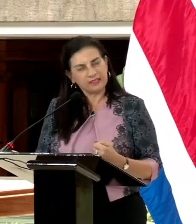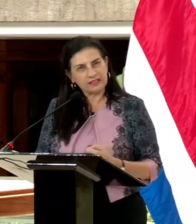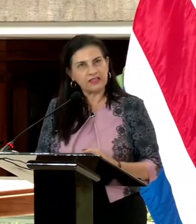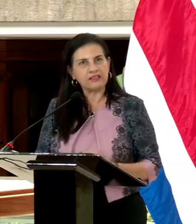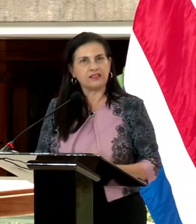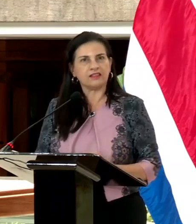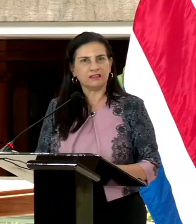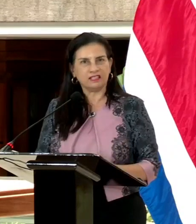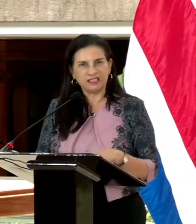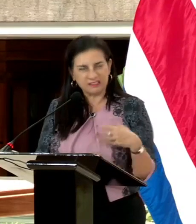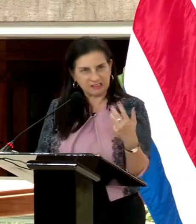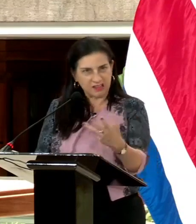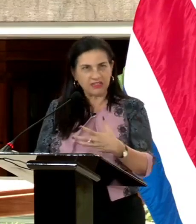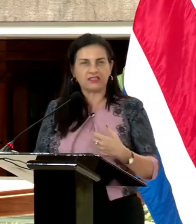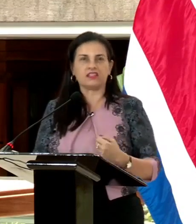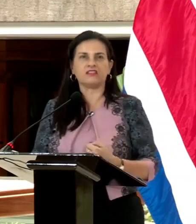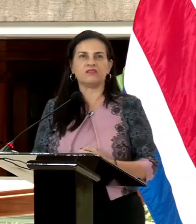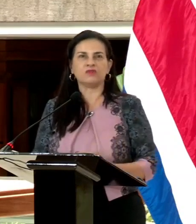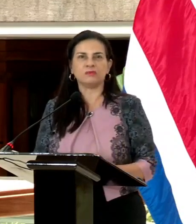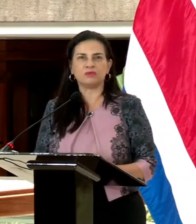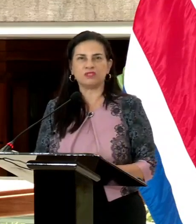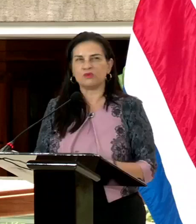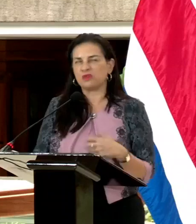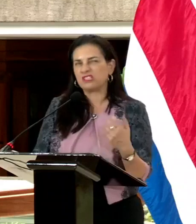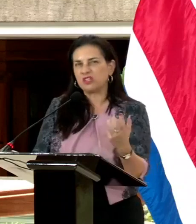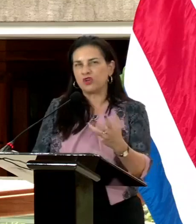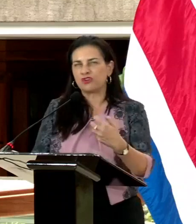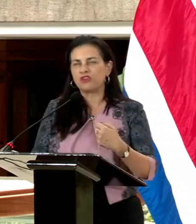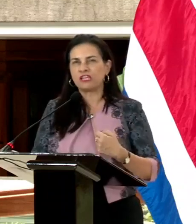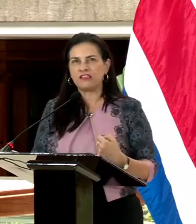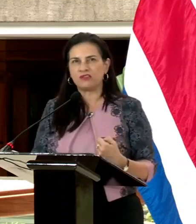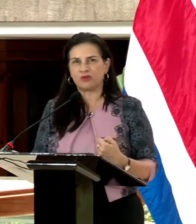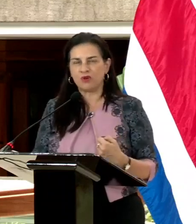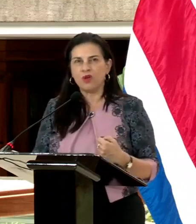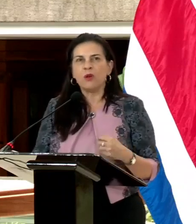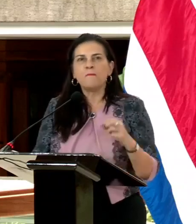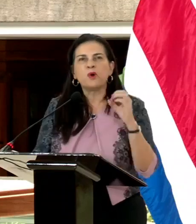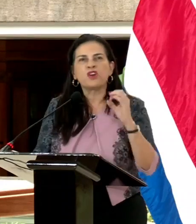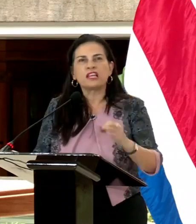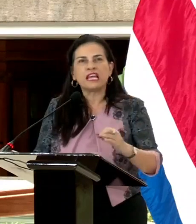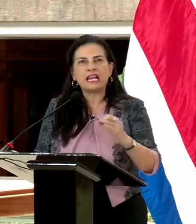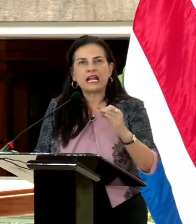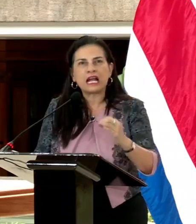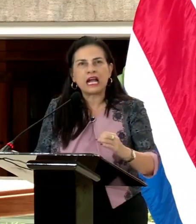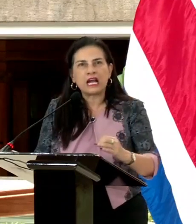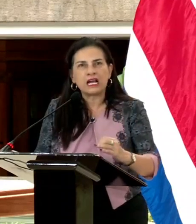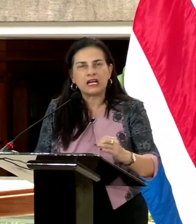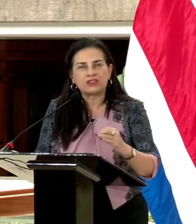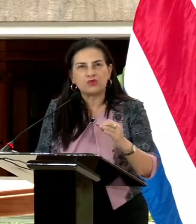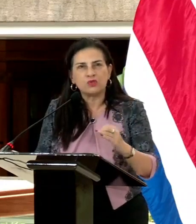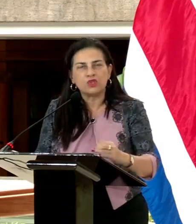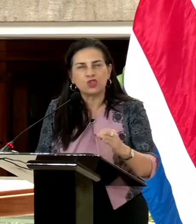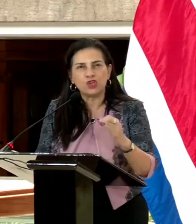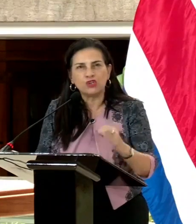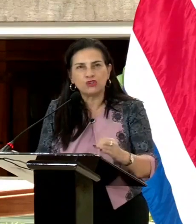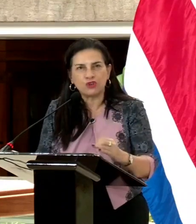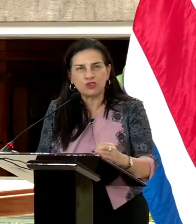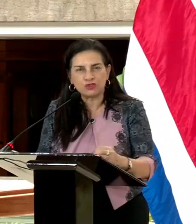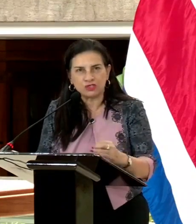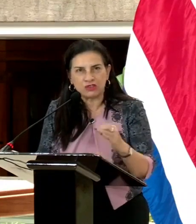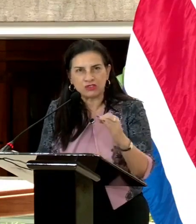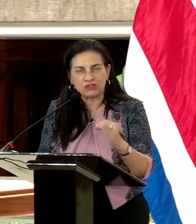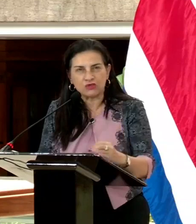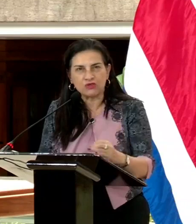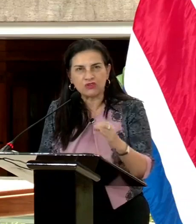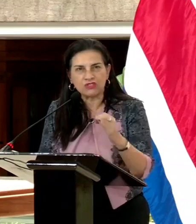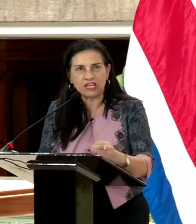muy interesante quiénes estaban detrás de todo ese proceso, por qué se corrió tanto, por qué la caja asumió todos los